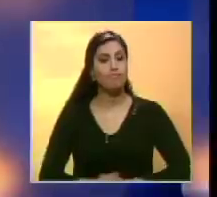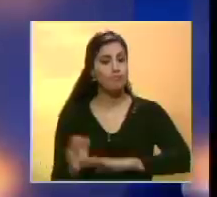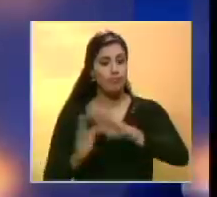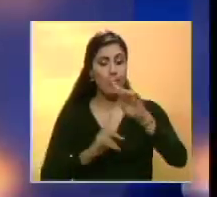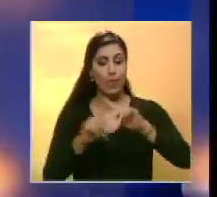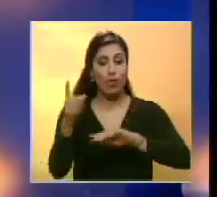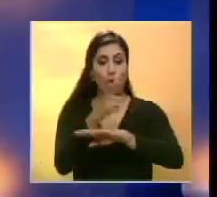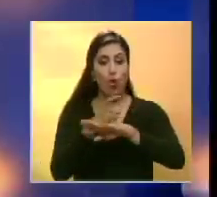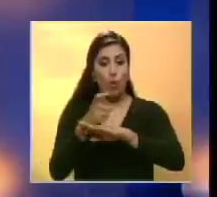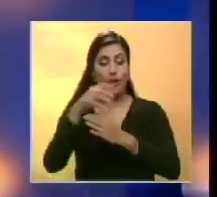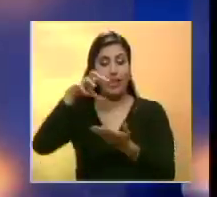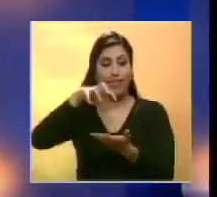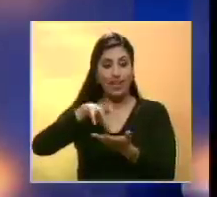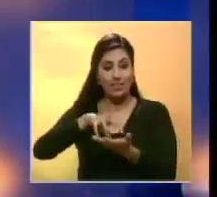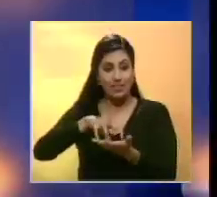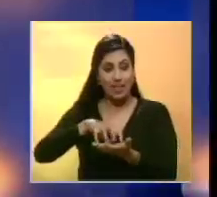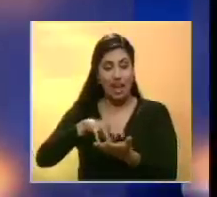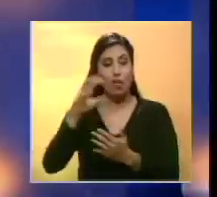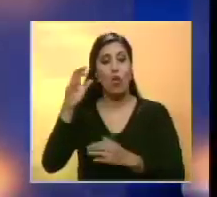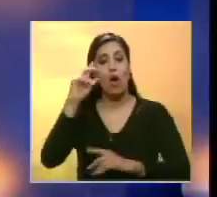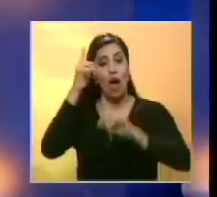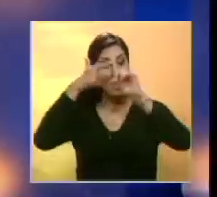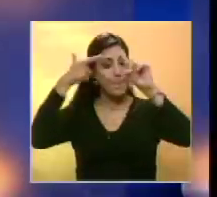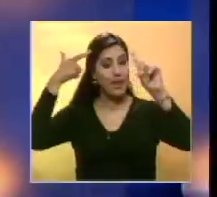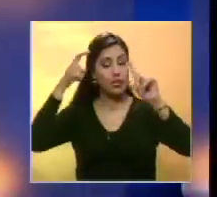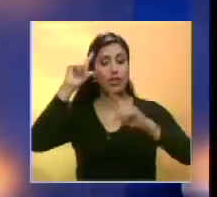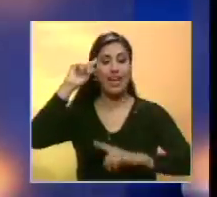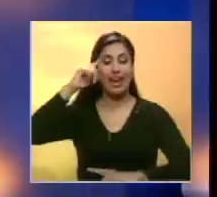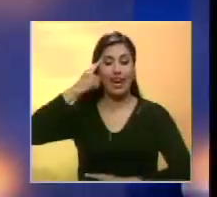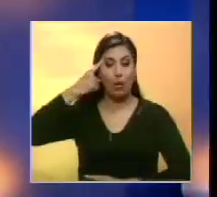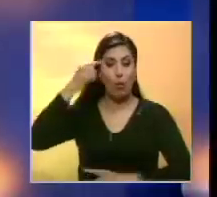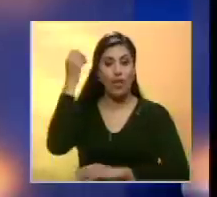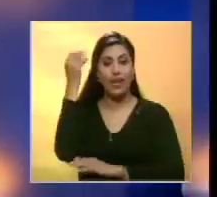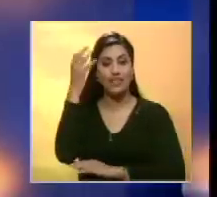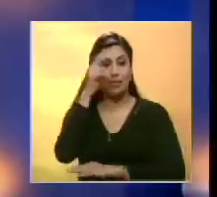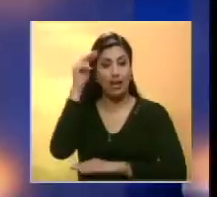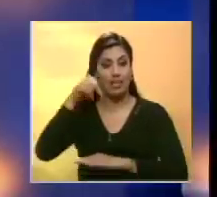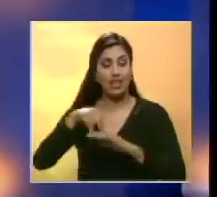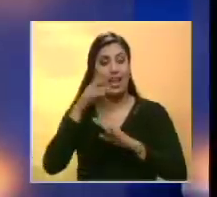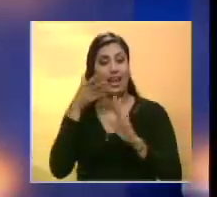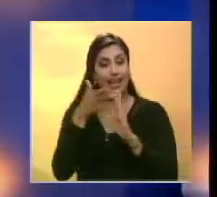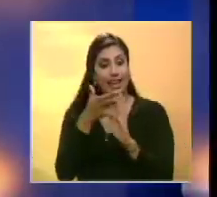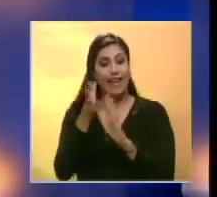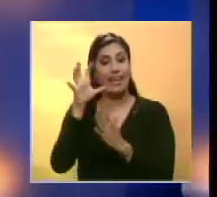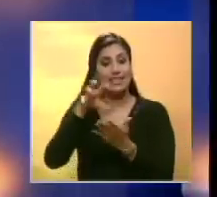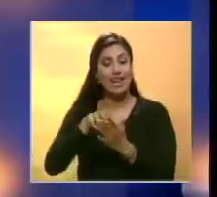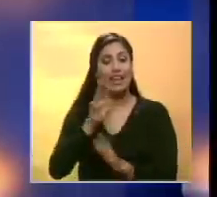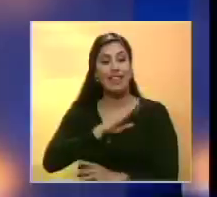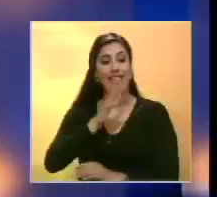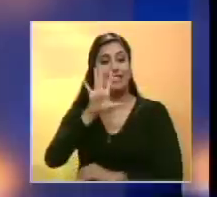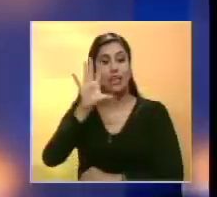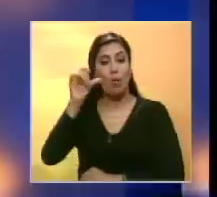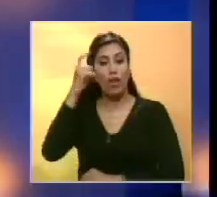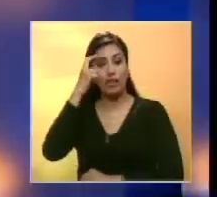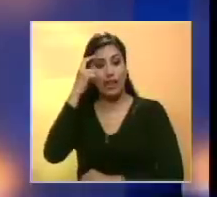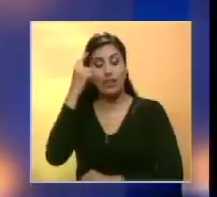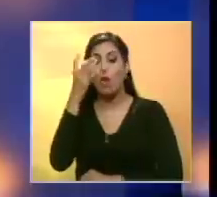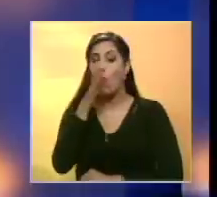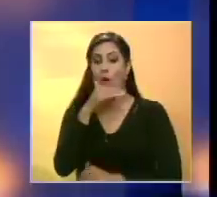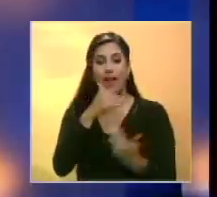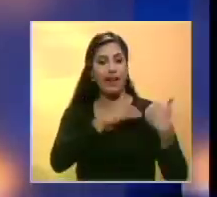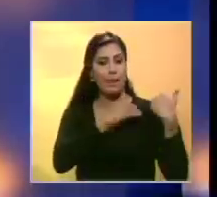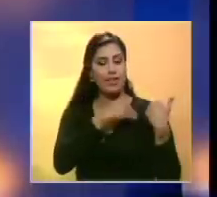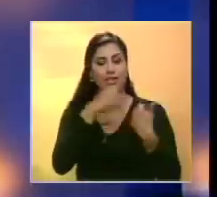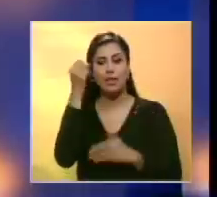El gobernador del estado de Amazonas, Liborio Guarulla, recordó en la Asamblea Nacional que la entidad tiene más de 50 días sin